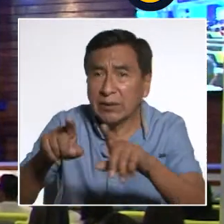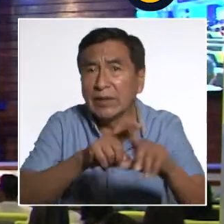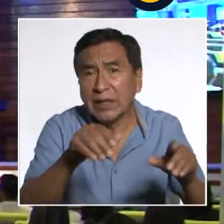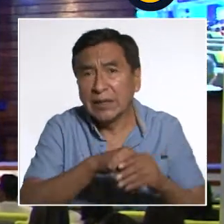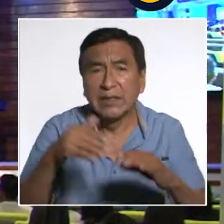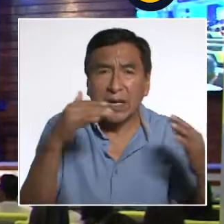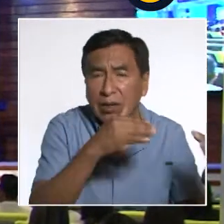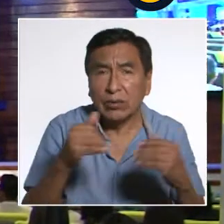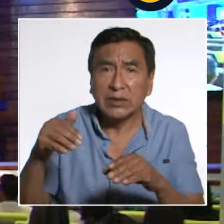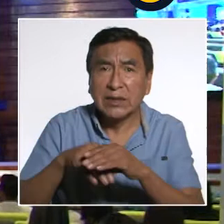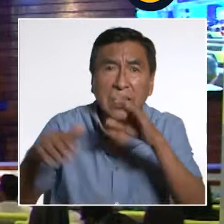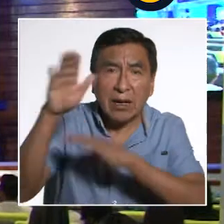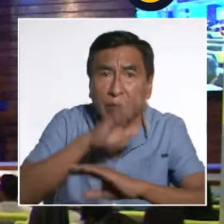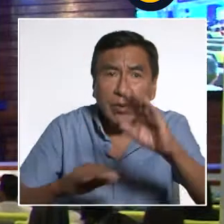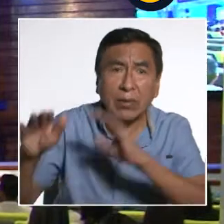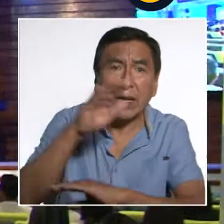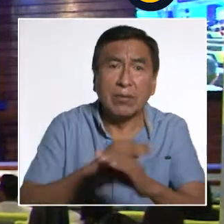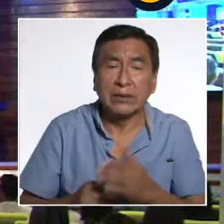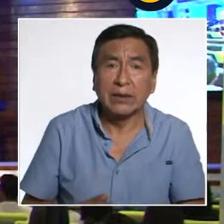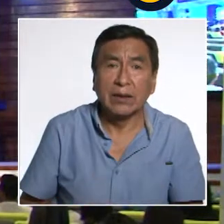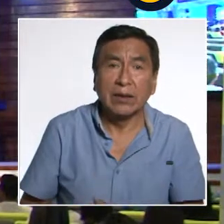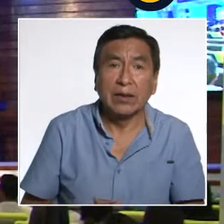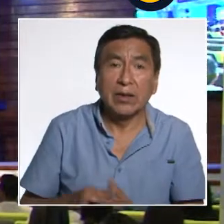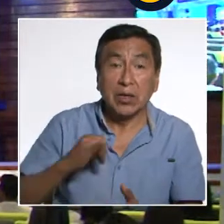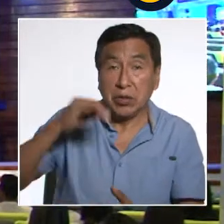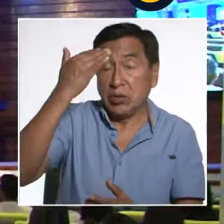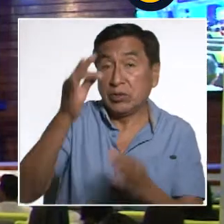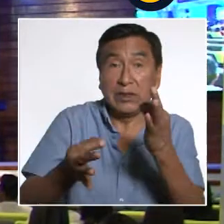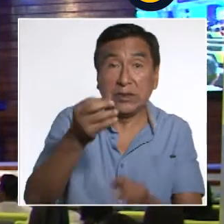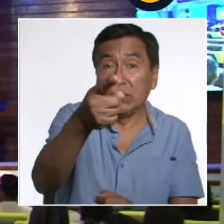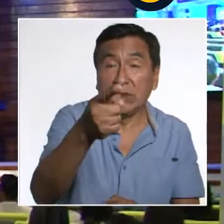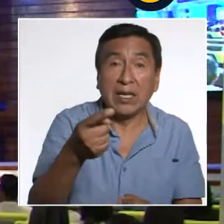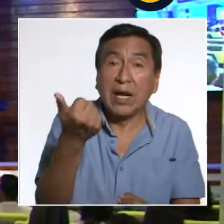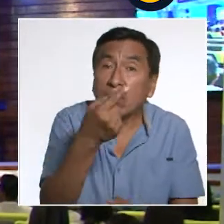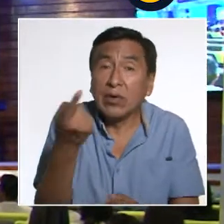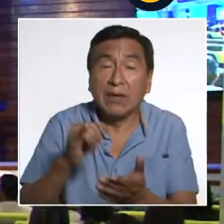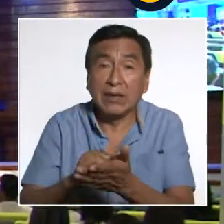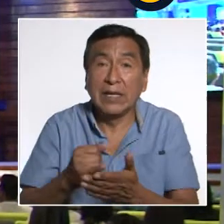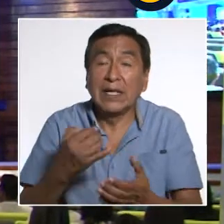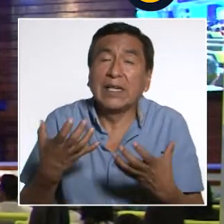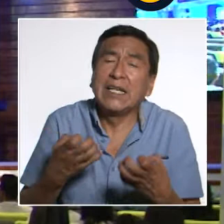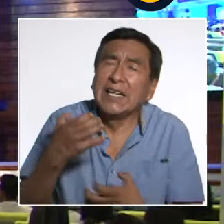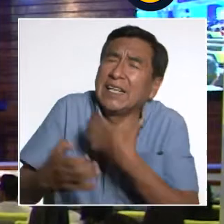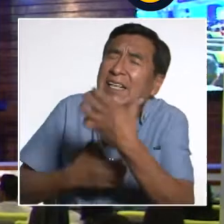luchas, en problemas, yo no sé si a usted alguna vez le ha dado ganas de